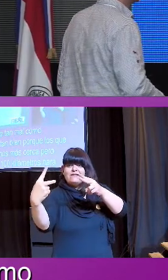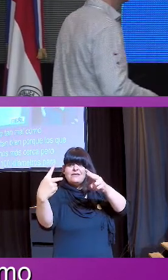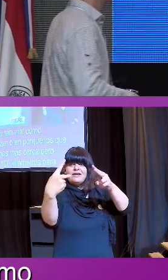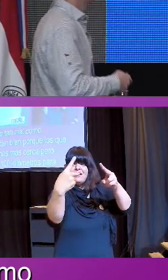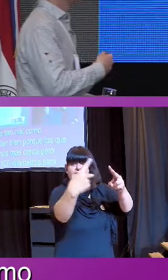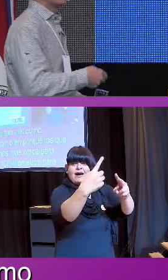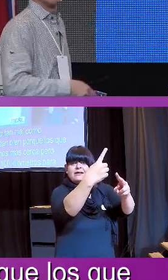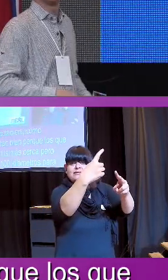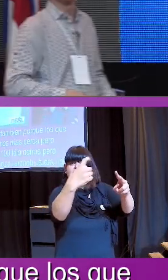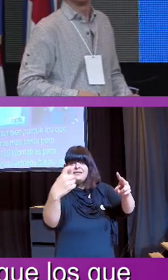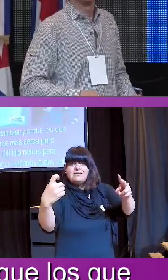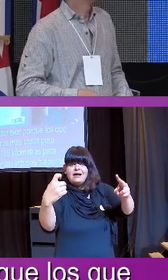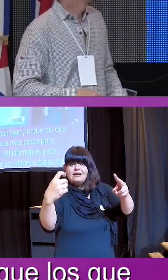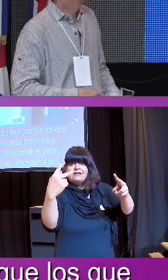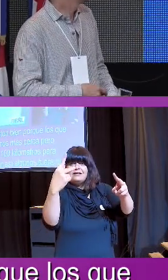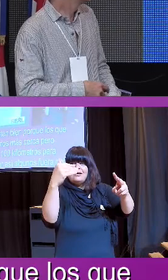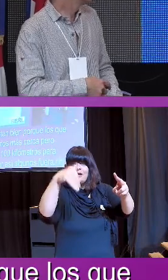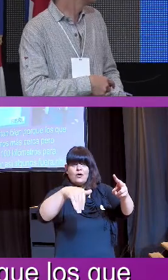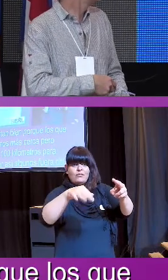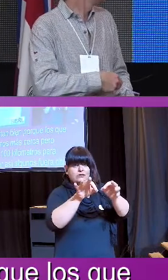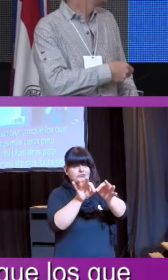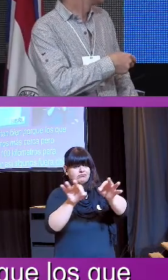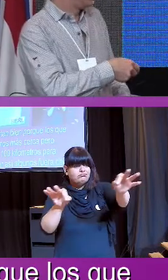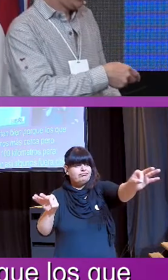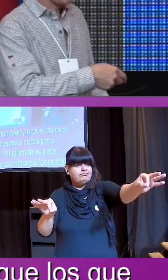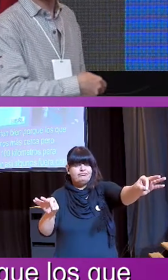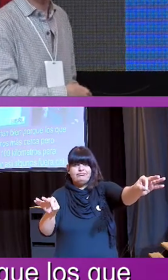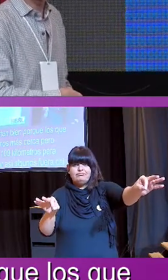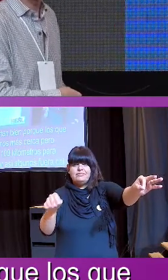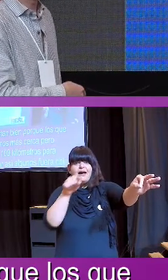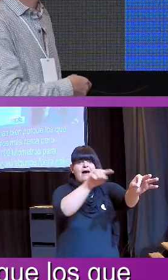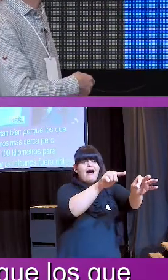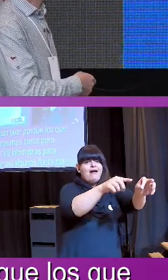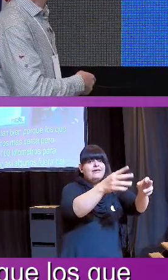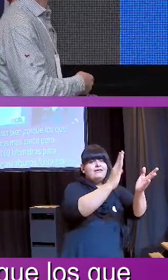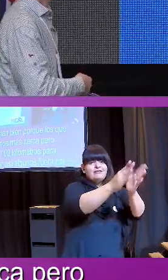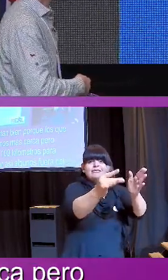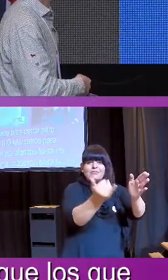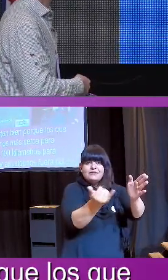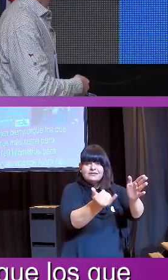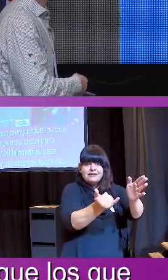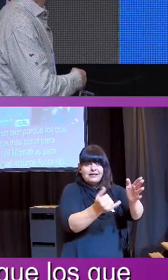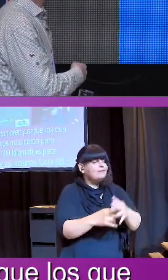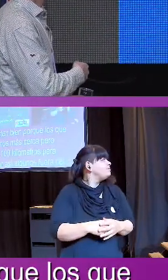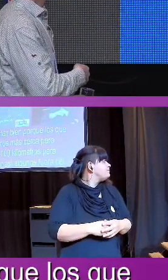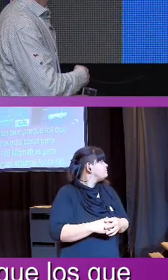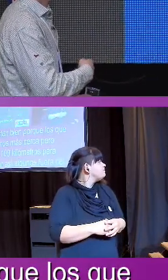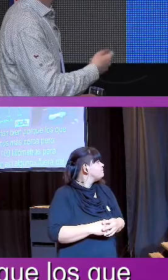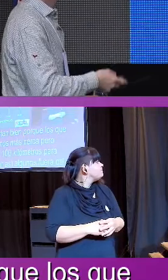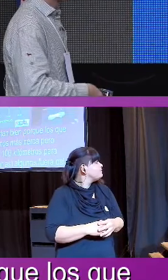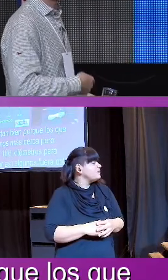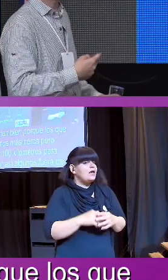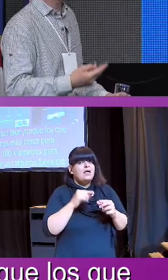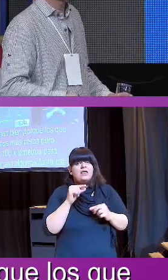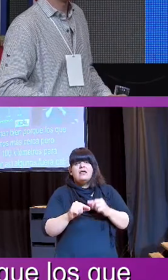Soportes adicionales para la escuela, un número cerca del 40%. Y